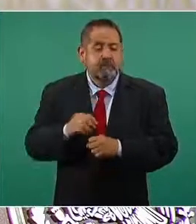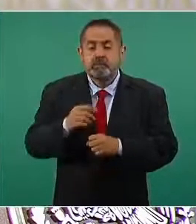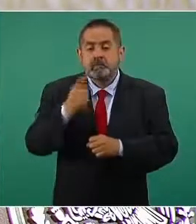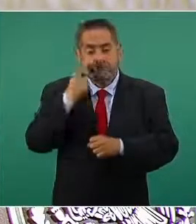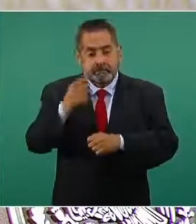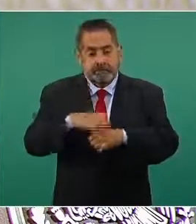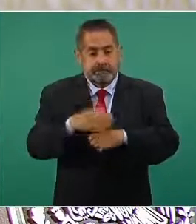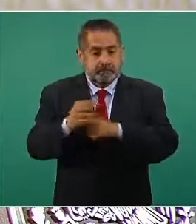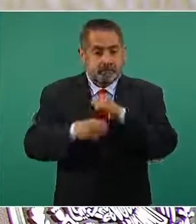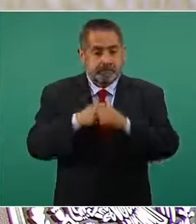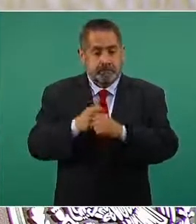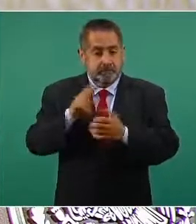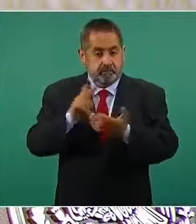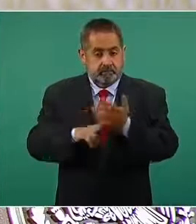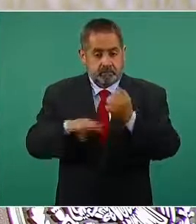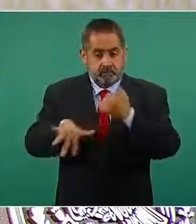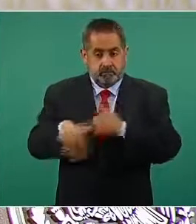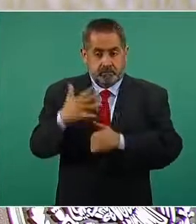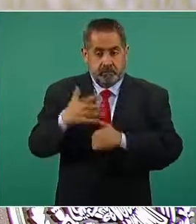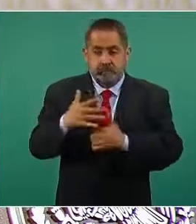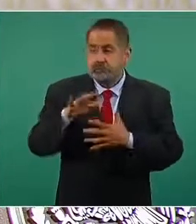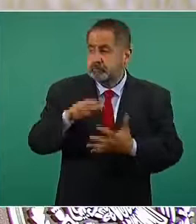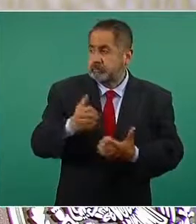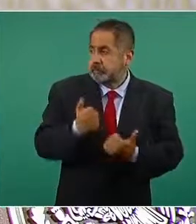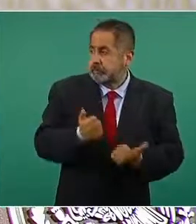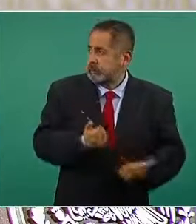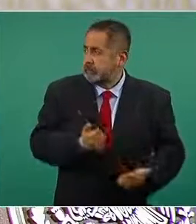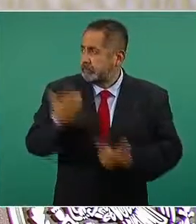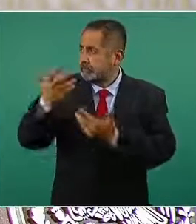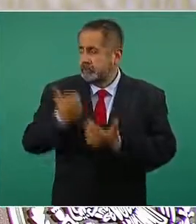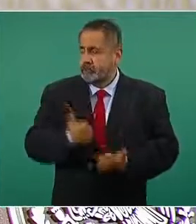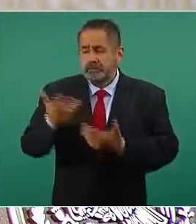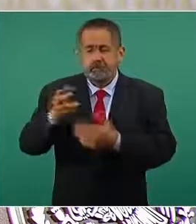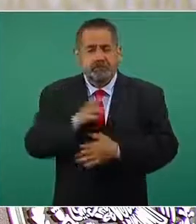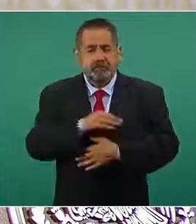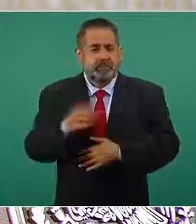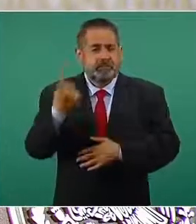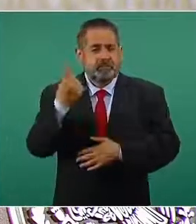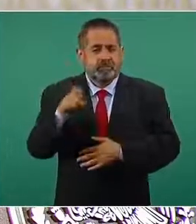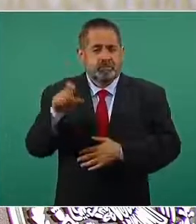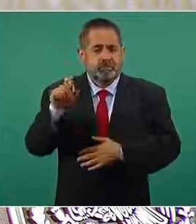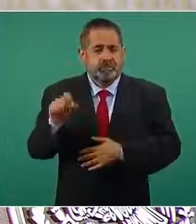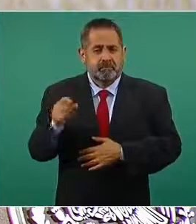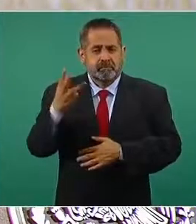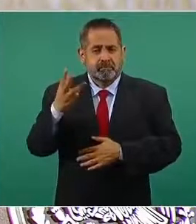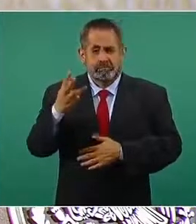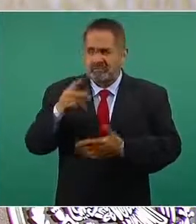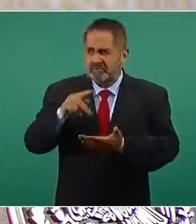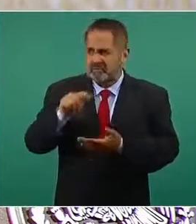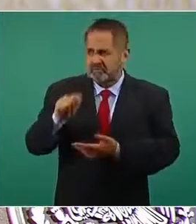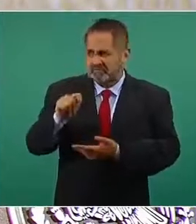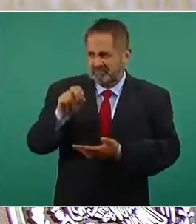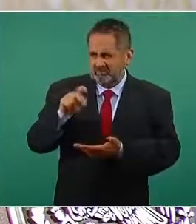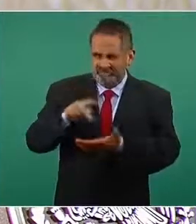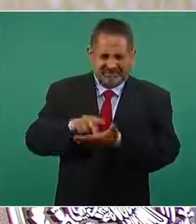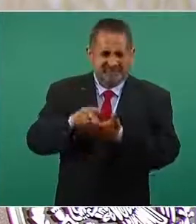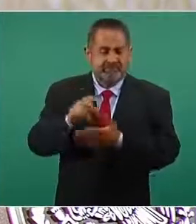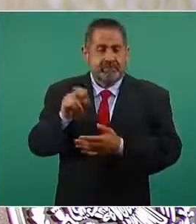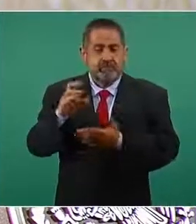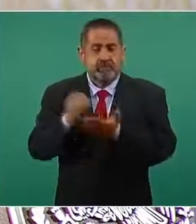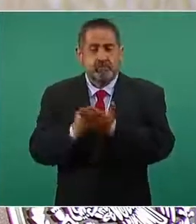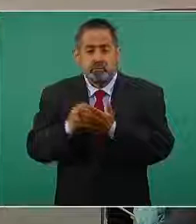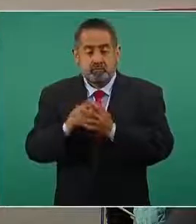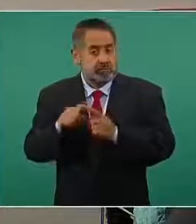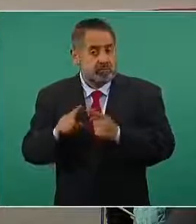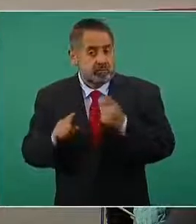2015 se tuvo una exportación de más de 123 toneladas de oro. Solo estoy hablando de un